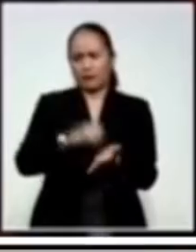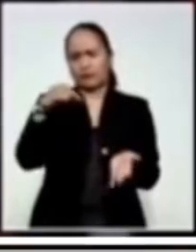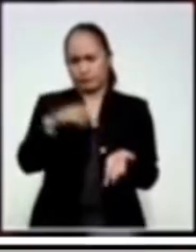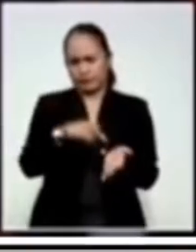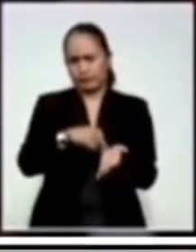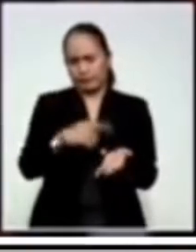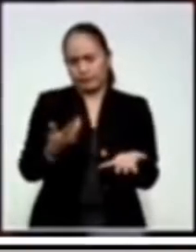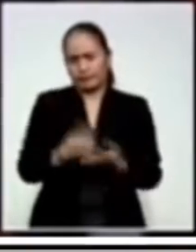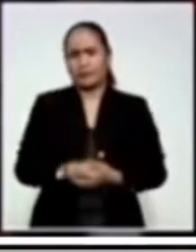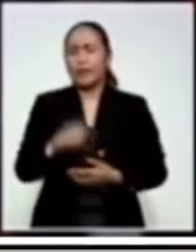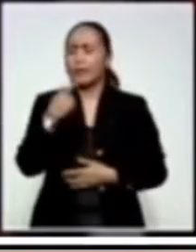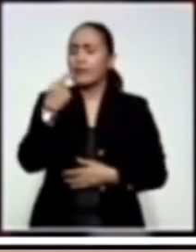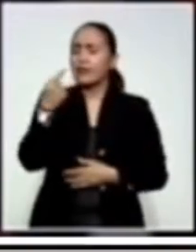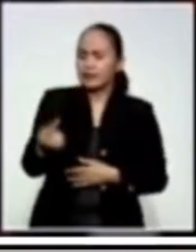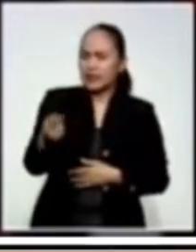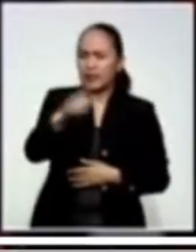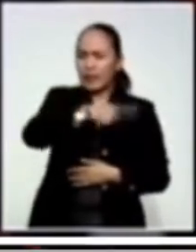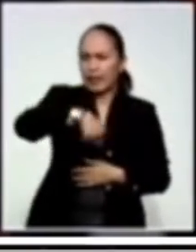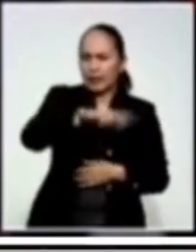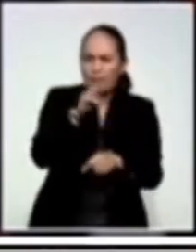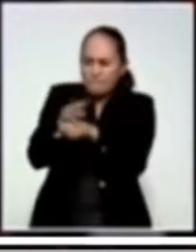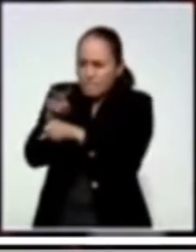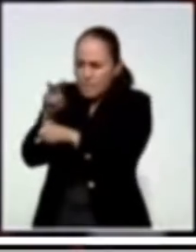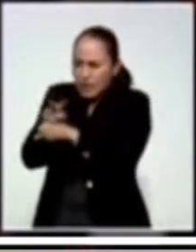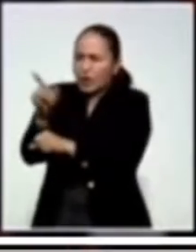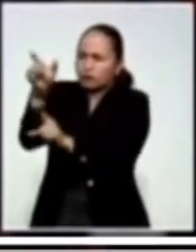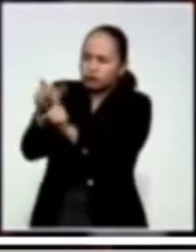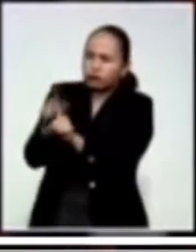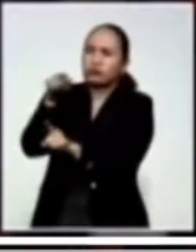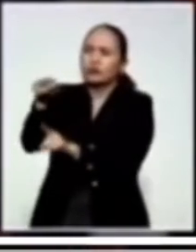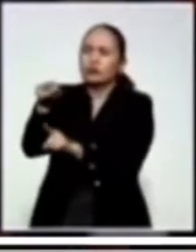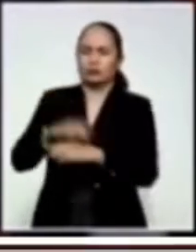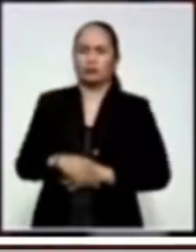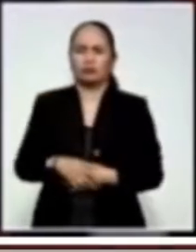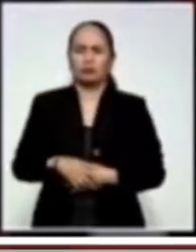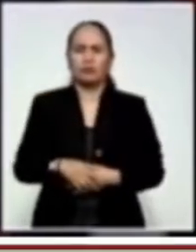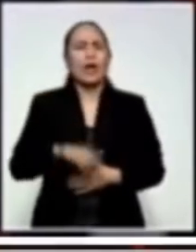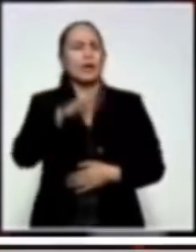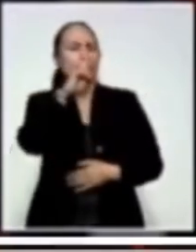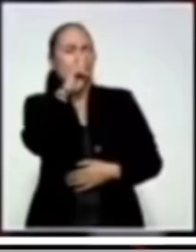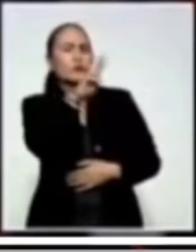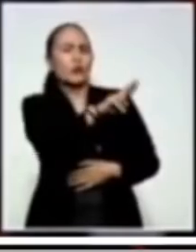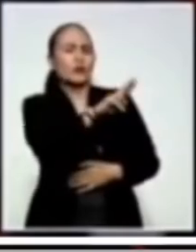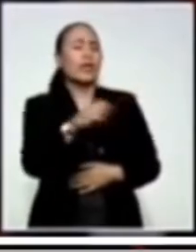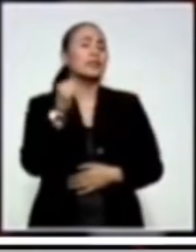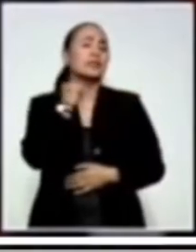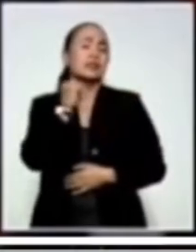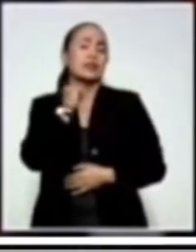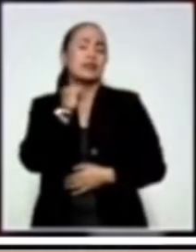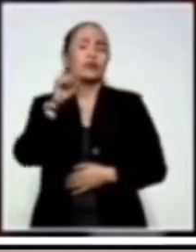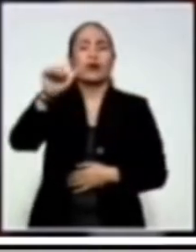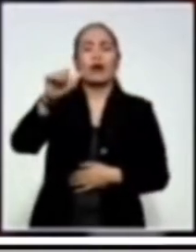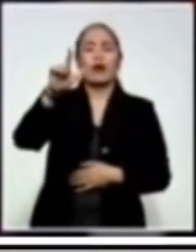bueno, que van a estar vigilantes, sobre todo de usted. ¿Qué le responde al senador Álvarez y